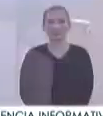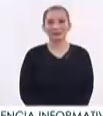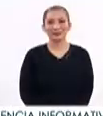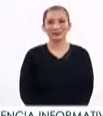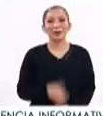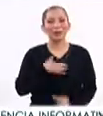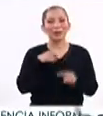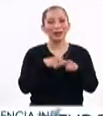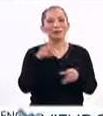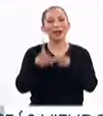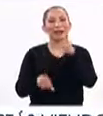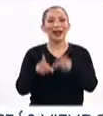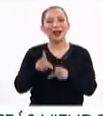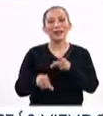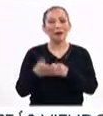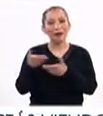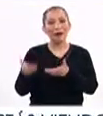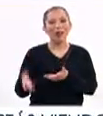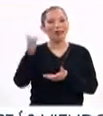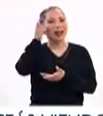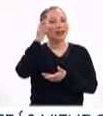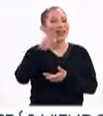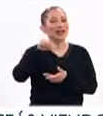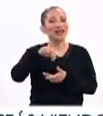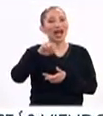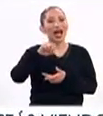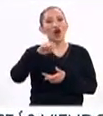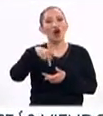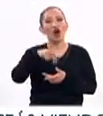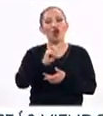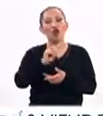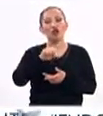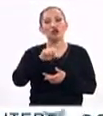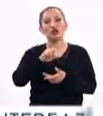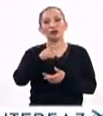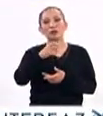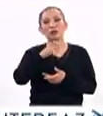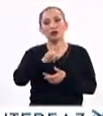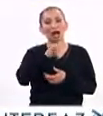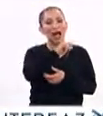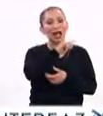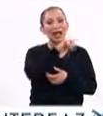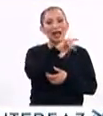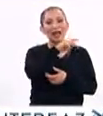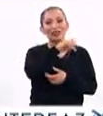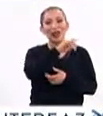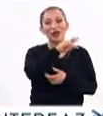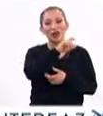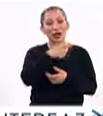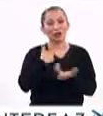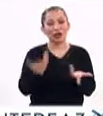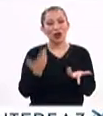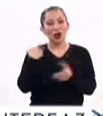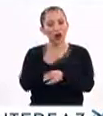Bueno, pues seguimos platicando con la directora Naoko Sugimoto y Alejandra Rojas. Ella es coordinadora de audiovisuales de la Fundación